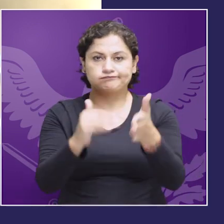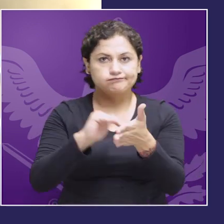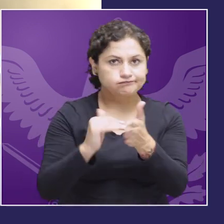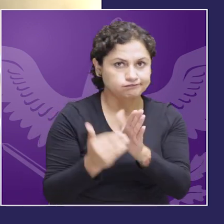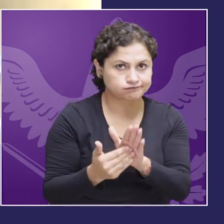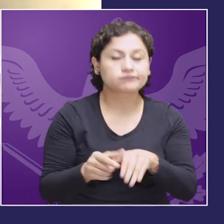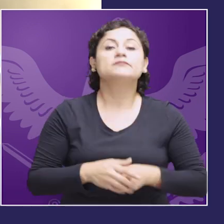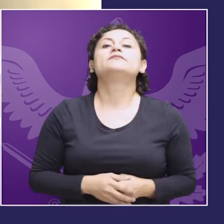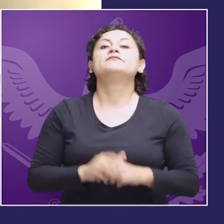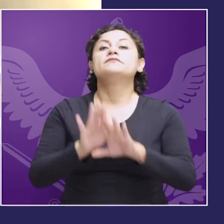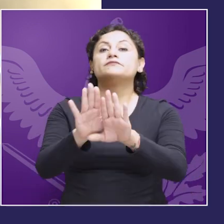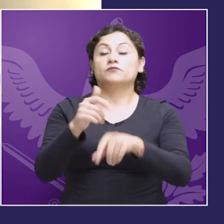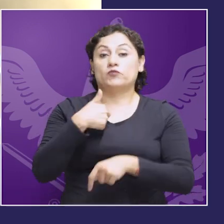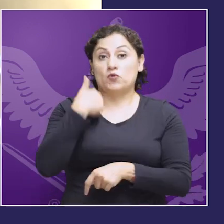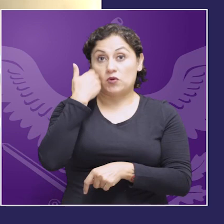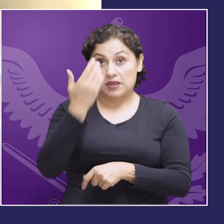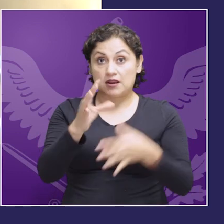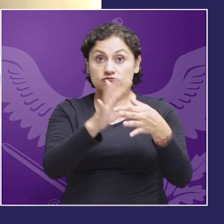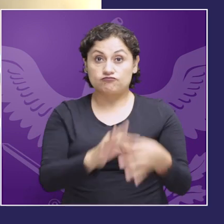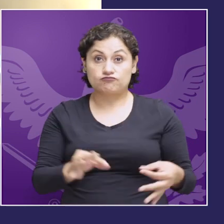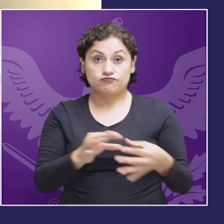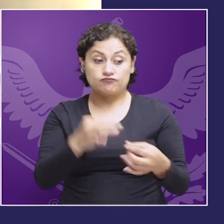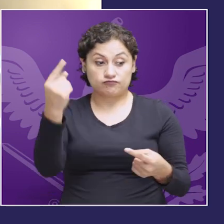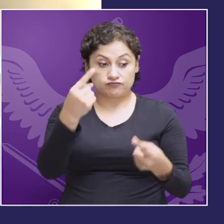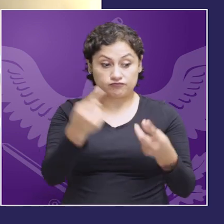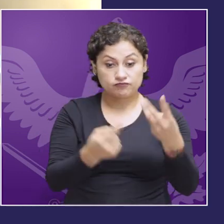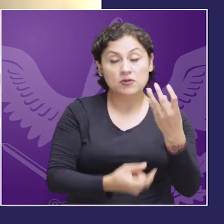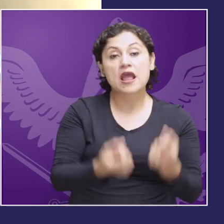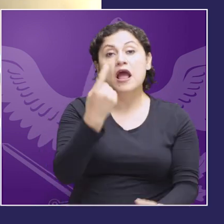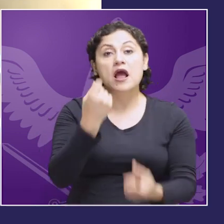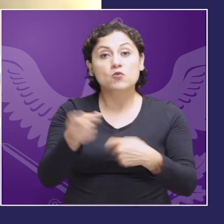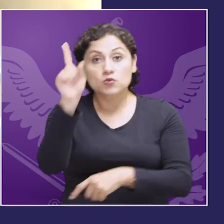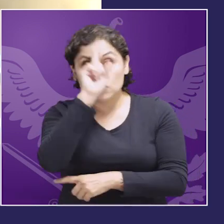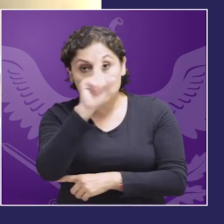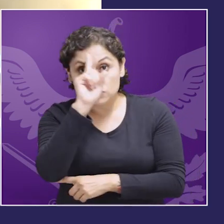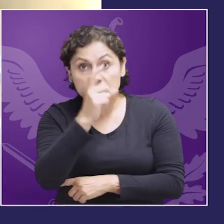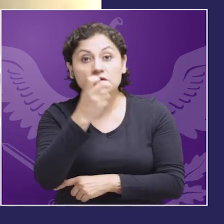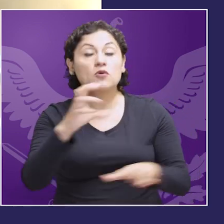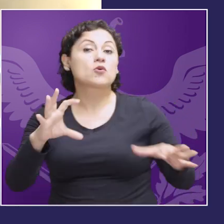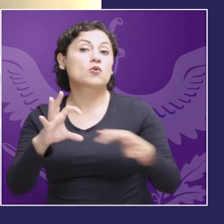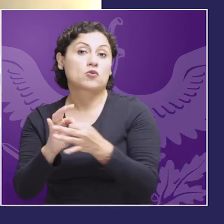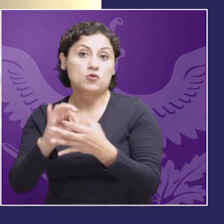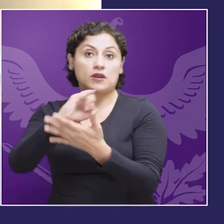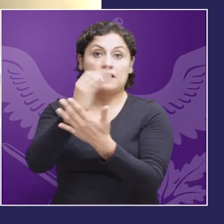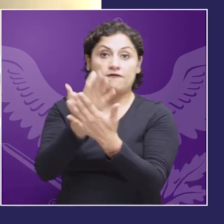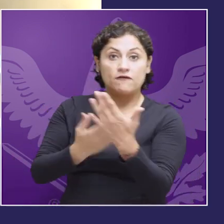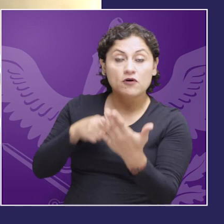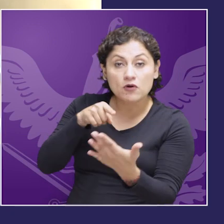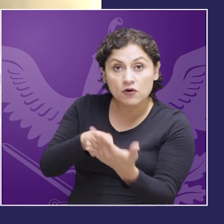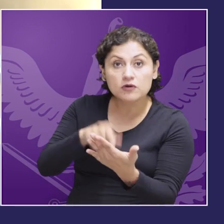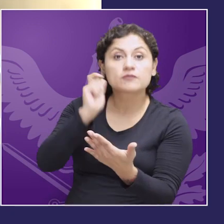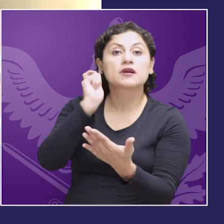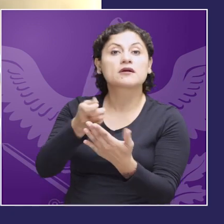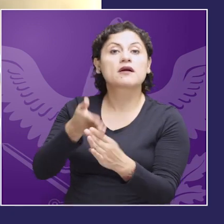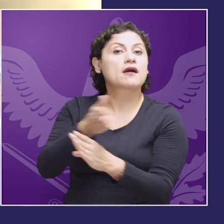absolutamente estratégico. Quisiera hablar de algunas de las recomendaciones que se han venido dando en el